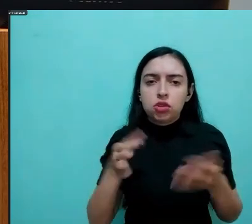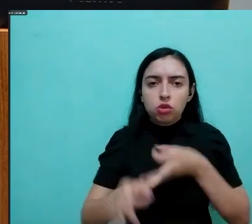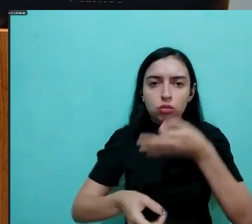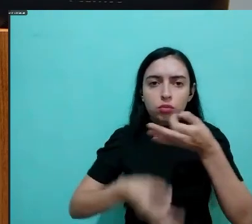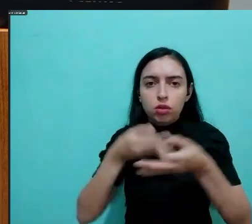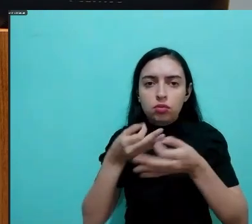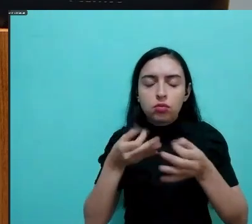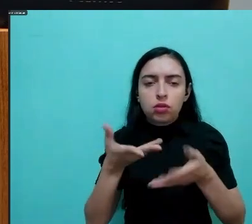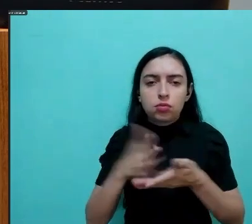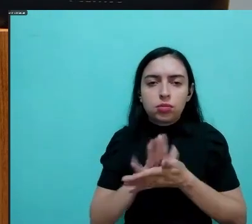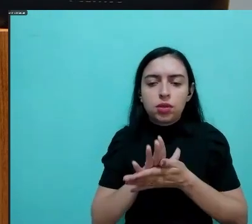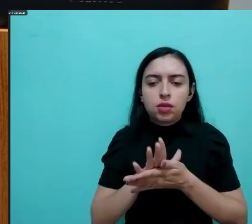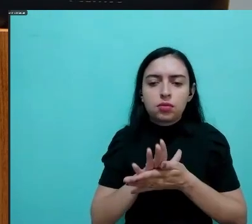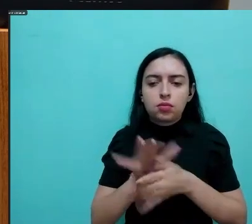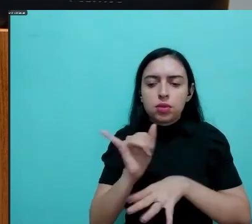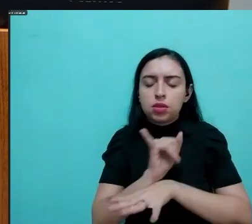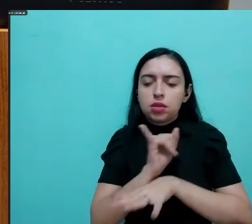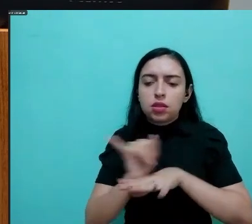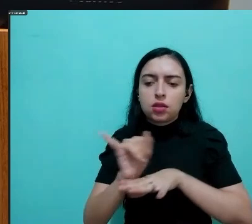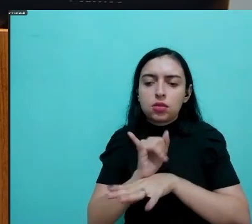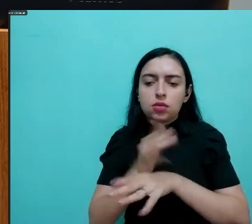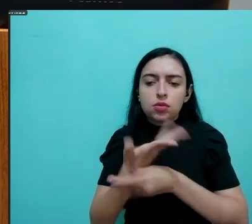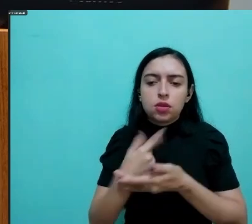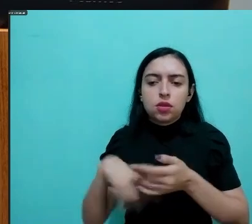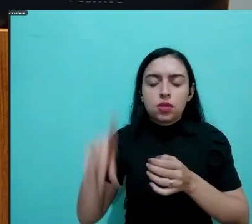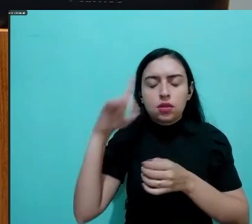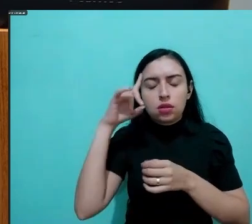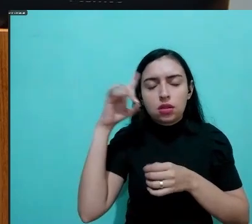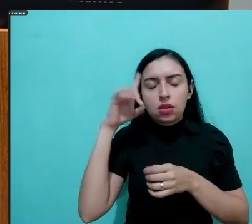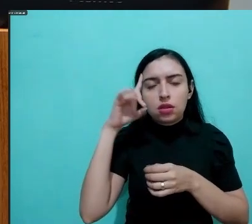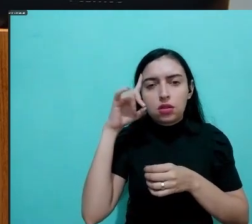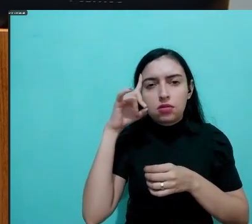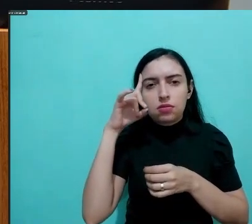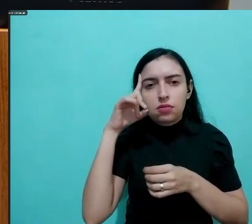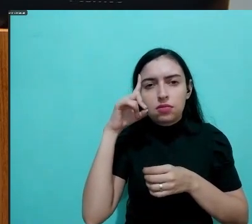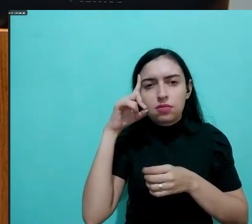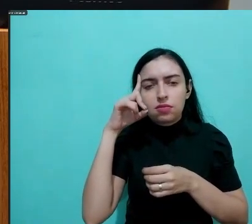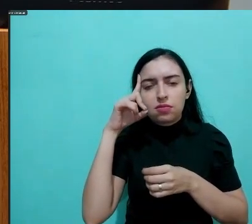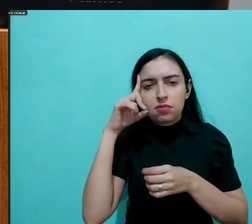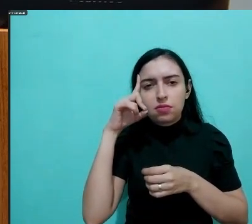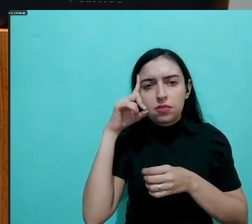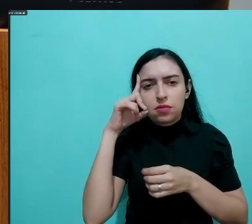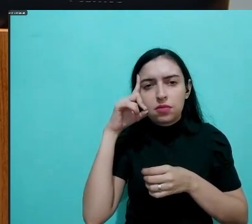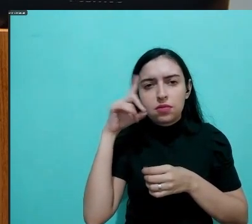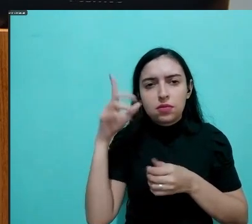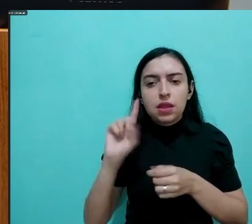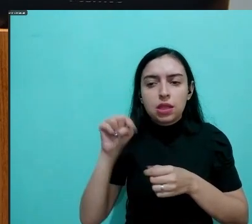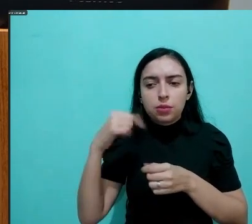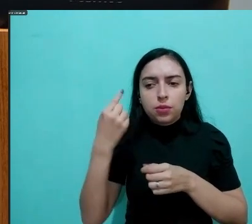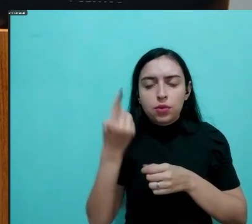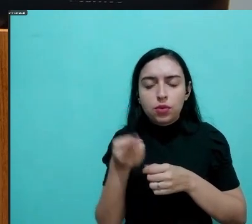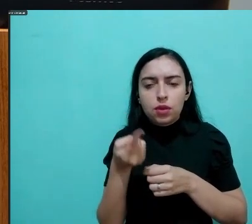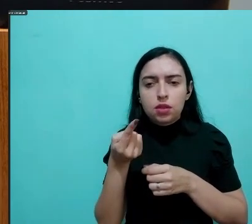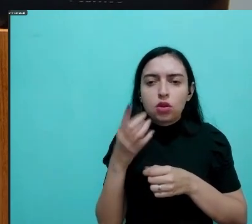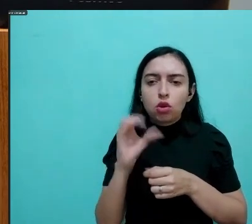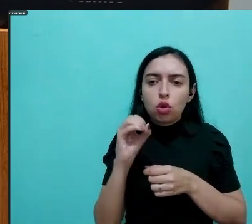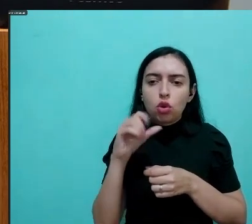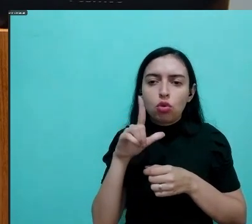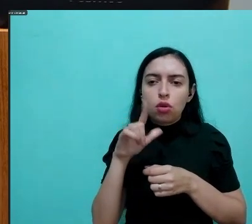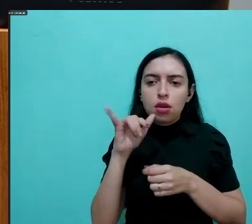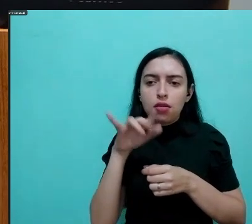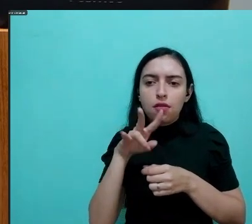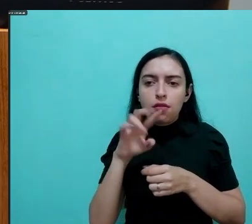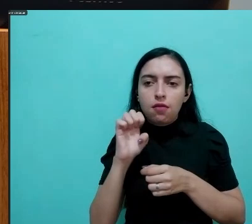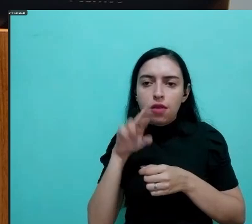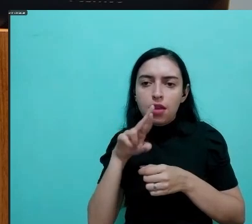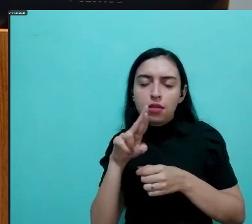triunfar la verdad. Era la idea de John Stuart Mill y la idea desarrollada después por Oliver Wendell Holmes en Estados